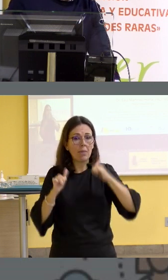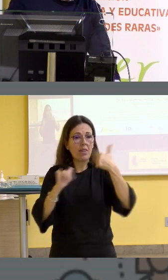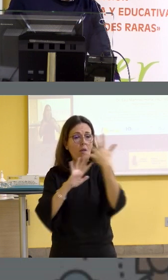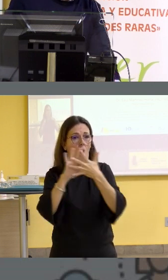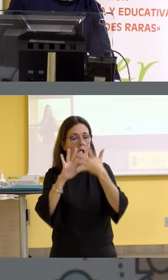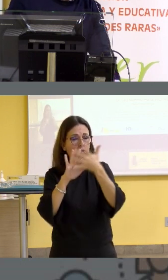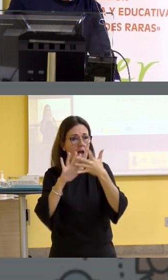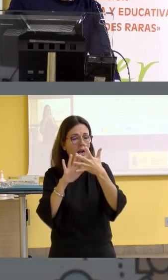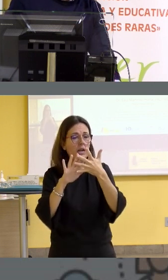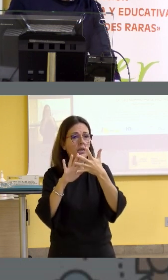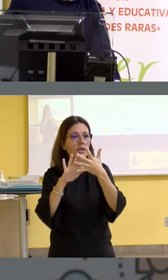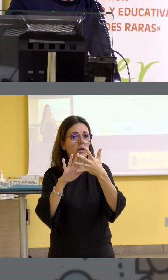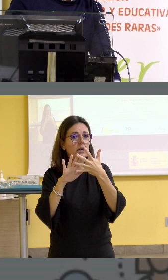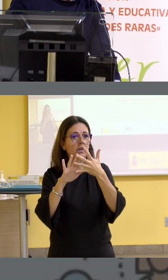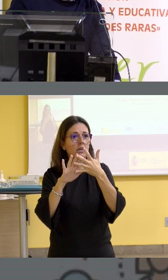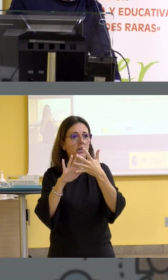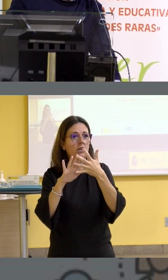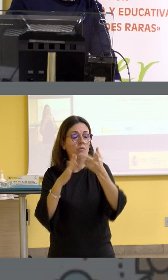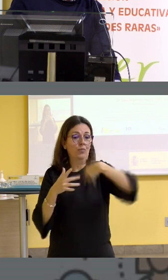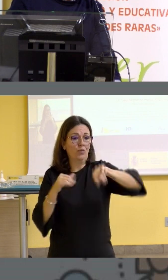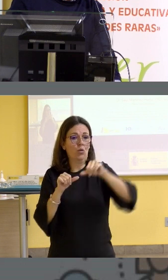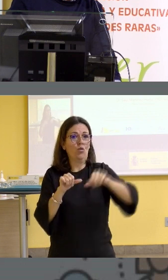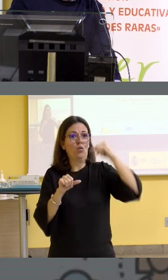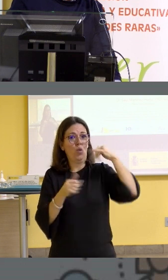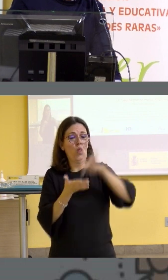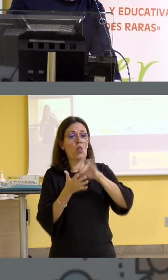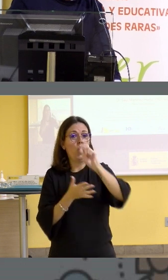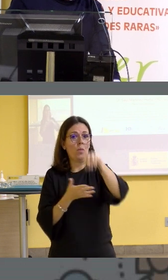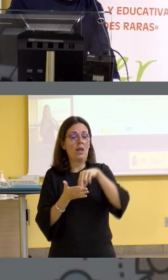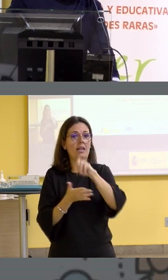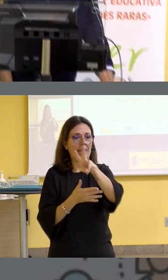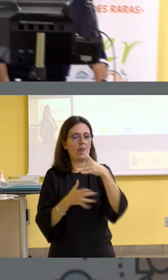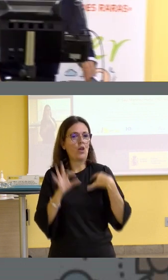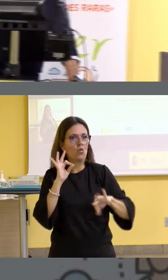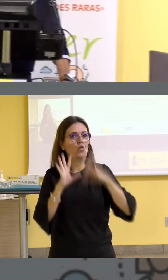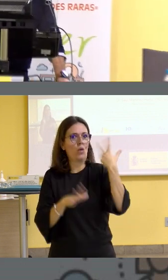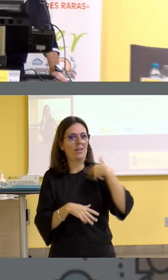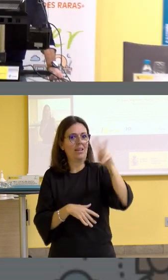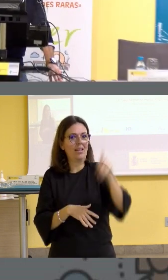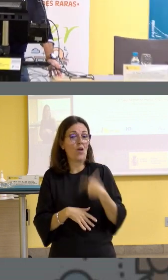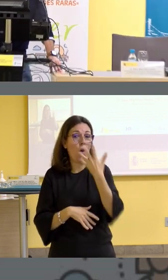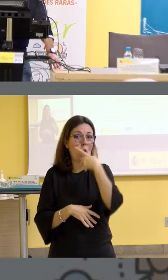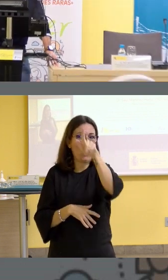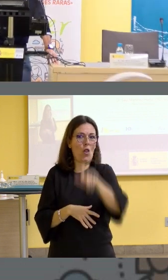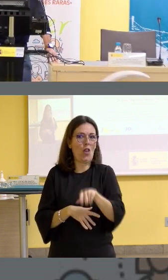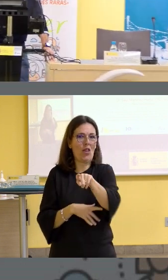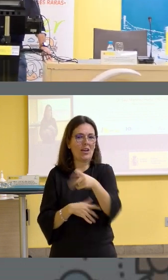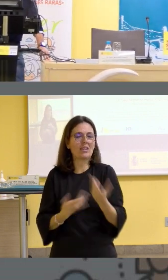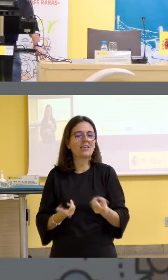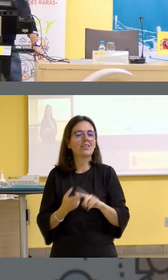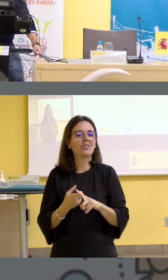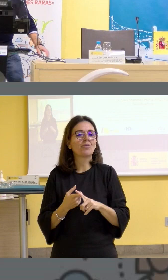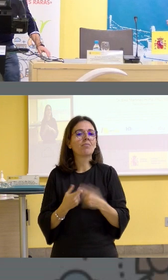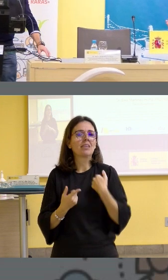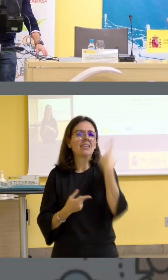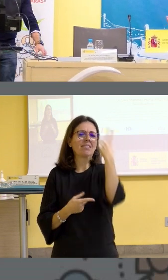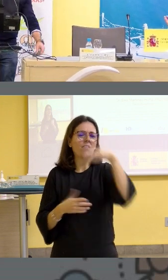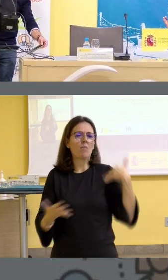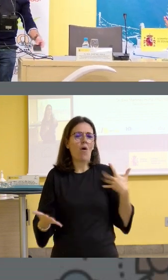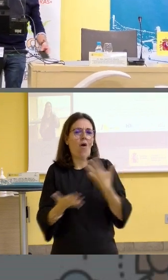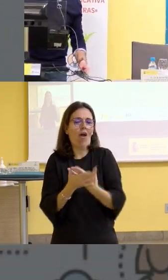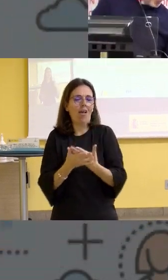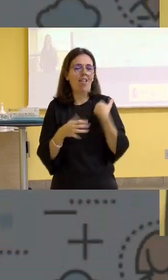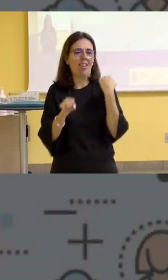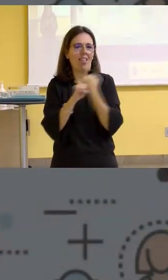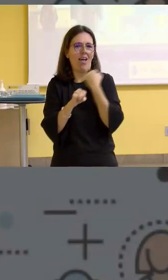hablar, los que tuvimos la suerte en 2013 de estar aquí y conocerte, tal vez sabemos tu